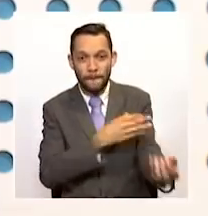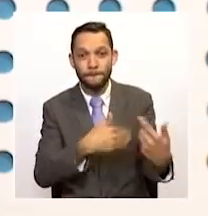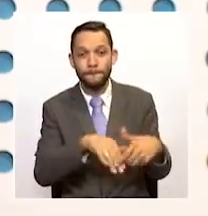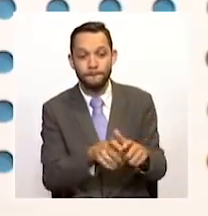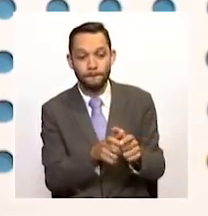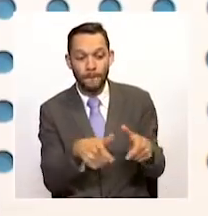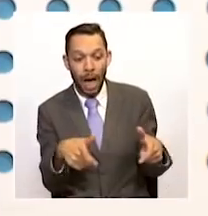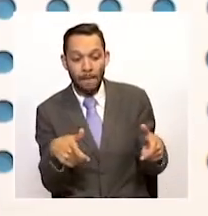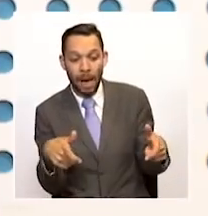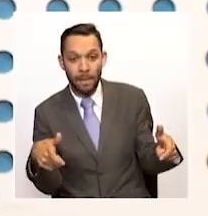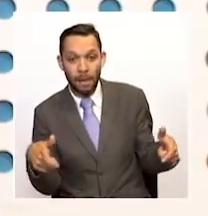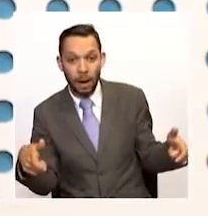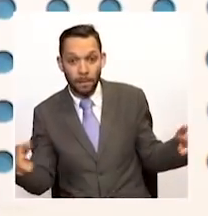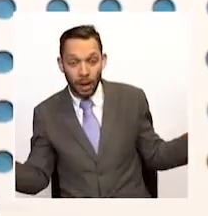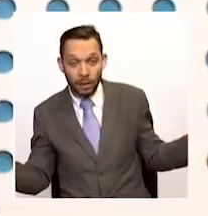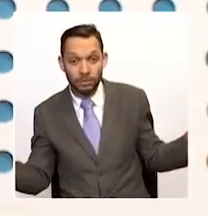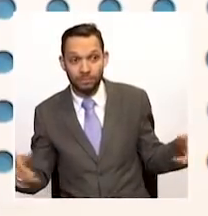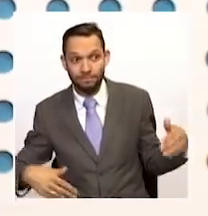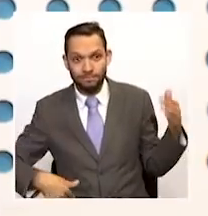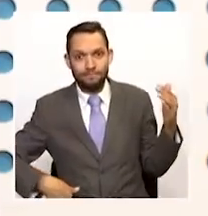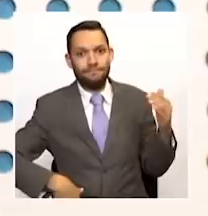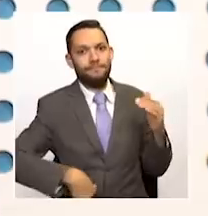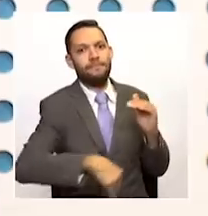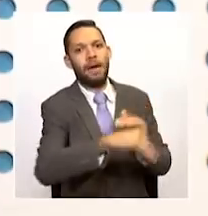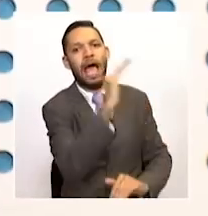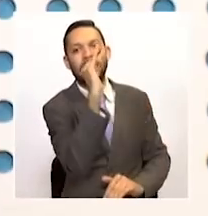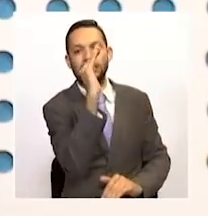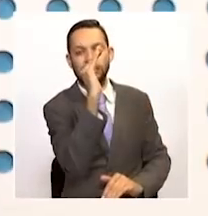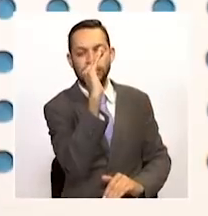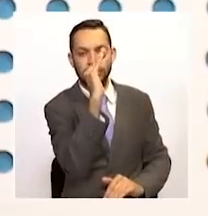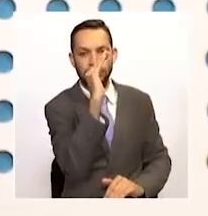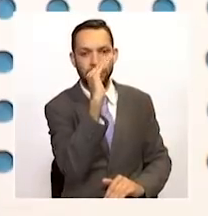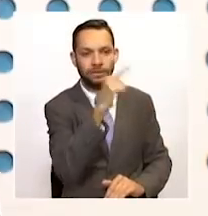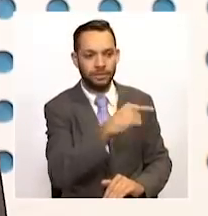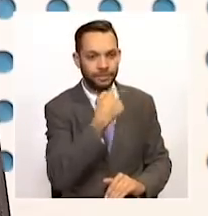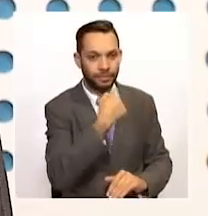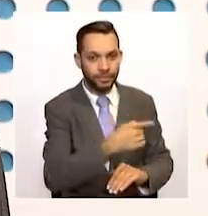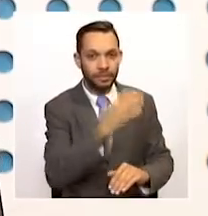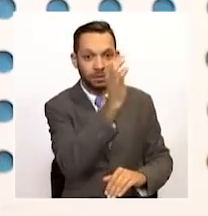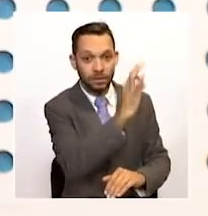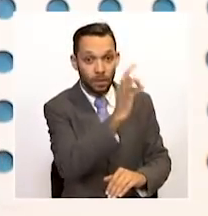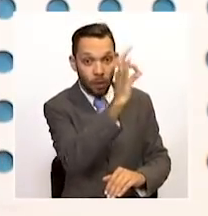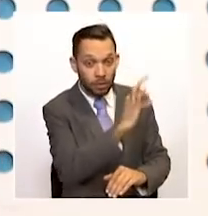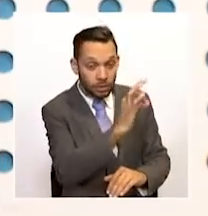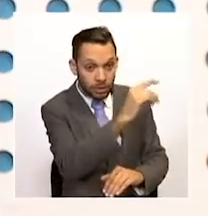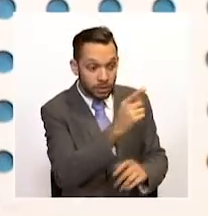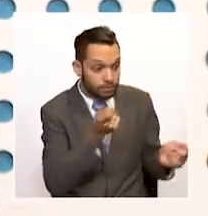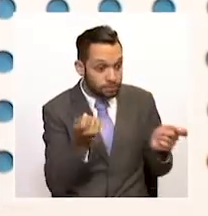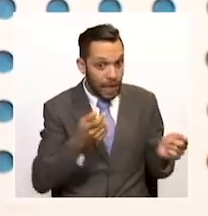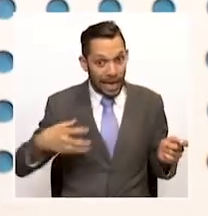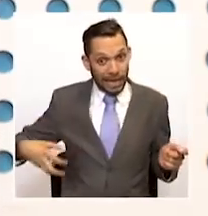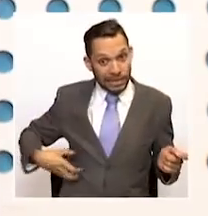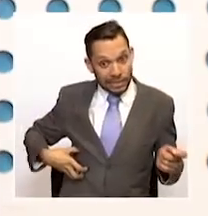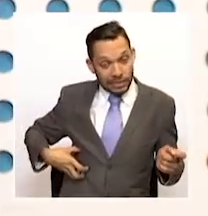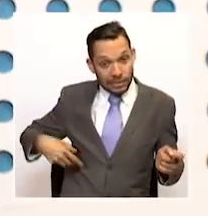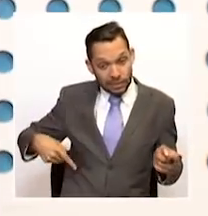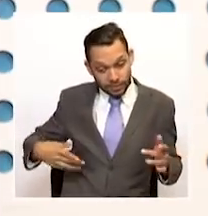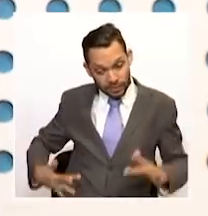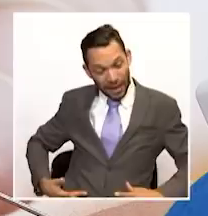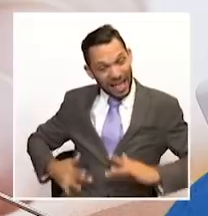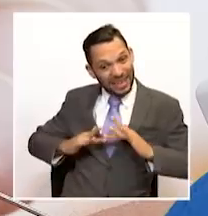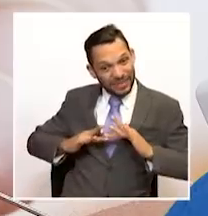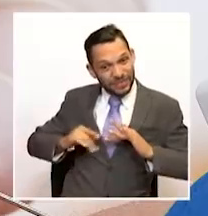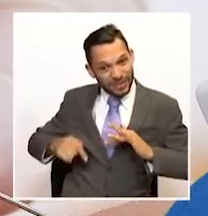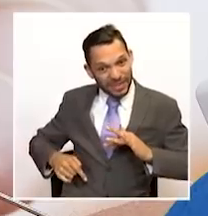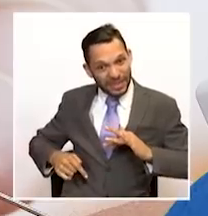rojos por eso la hemoglobina se sube y por consiguiente el porcentaje que él es el encargado del hematocrito que es la relación existente entre